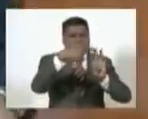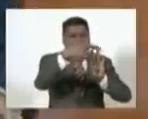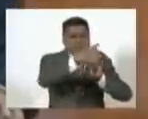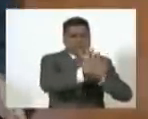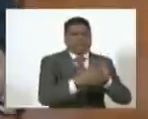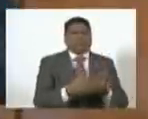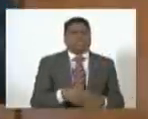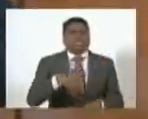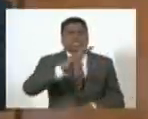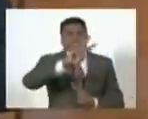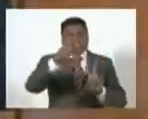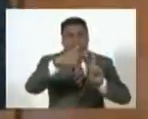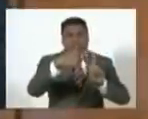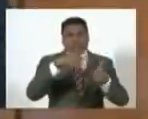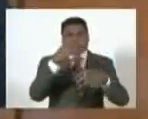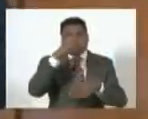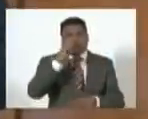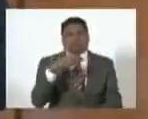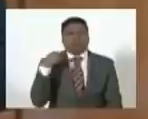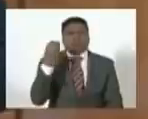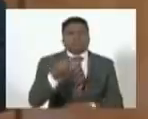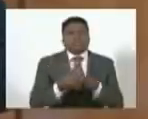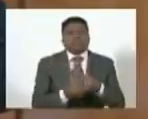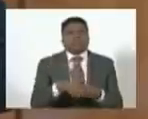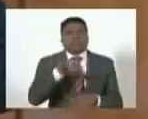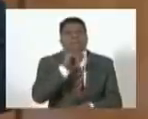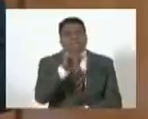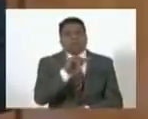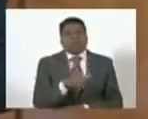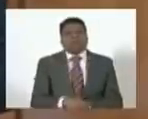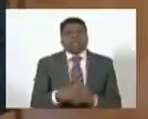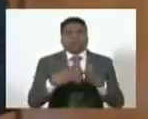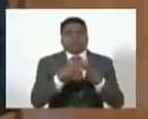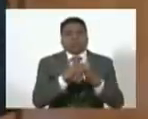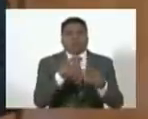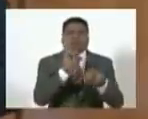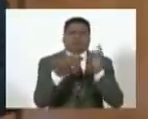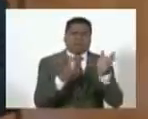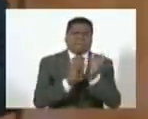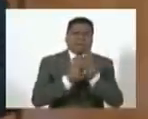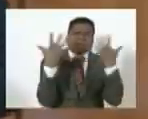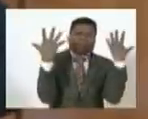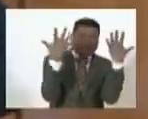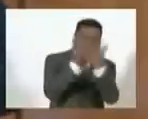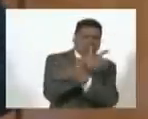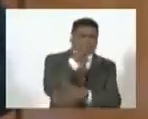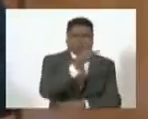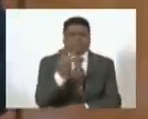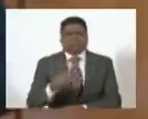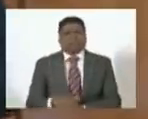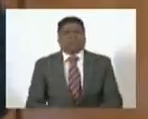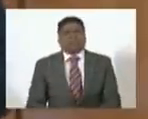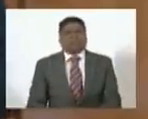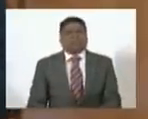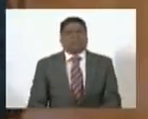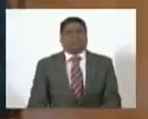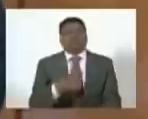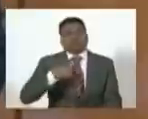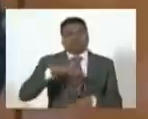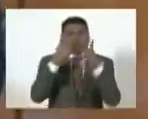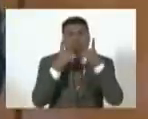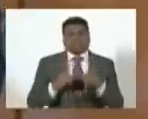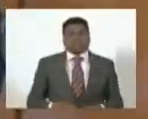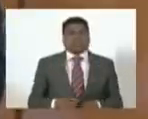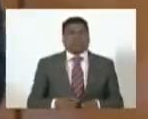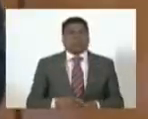que lo hacemos, producto de las propias distorsiones provocadas por la guerra económica, hemos tenido que tomar esta decisión